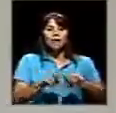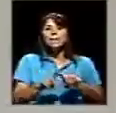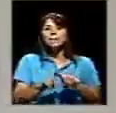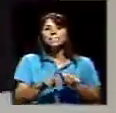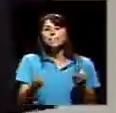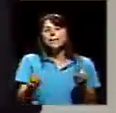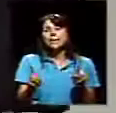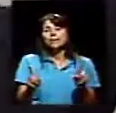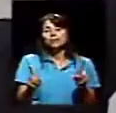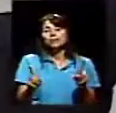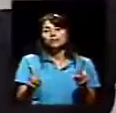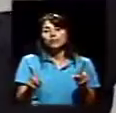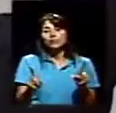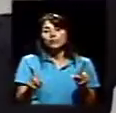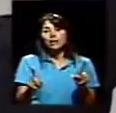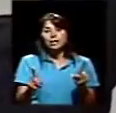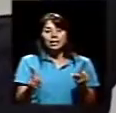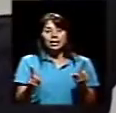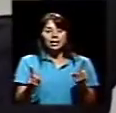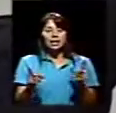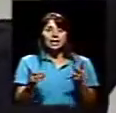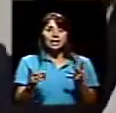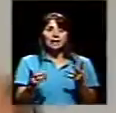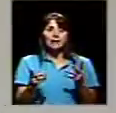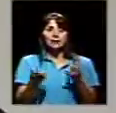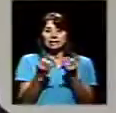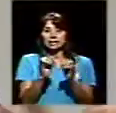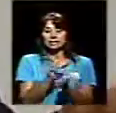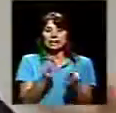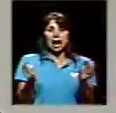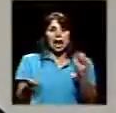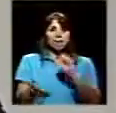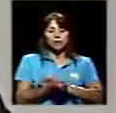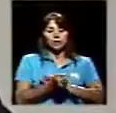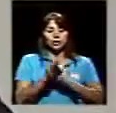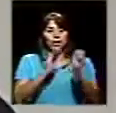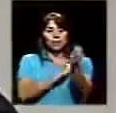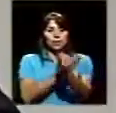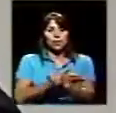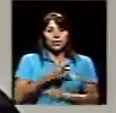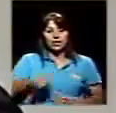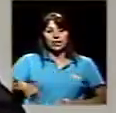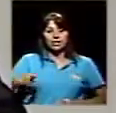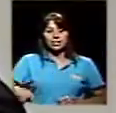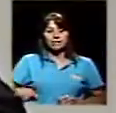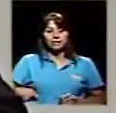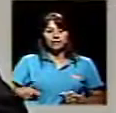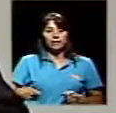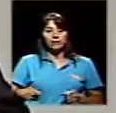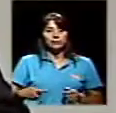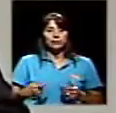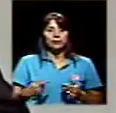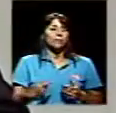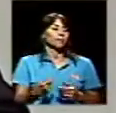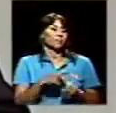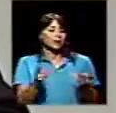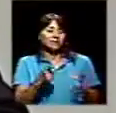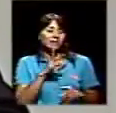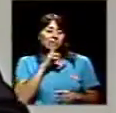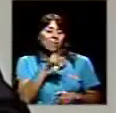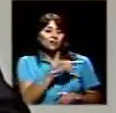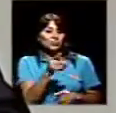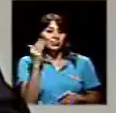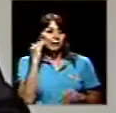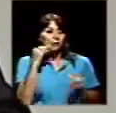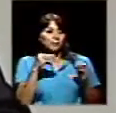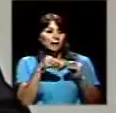pero sin cambios en el ámbito nacional, sino, y yo estoy comentando algo de lo cual ustedes saben más, por